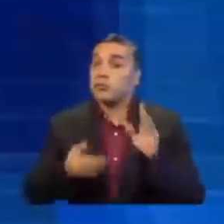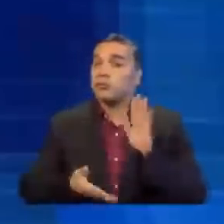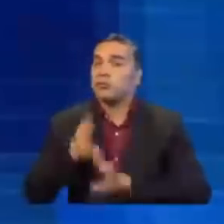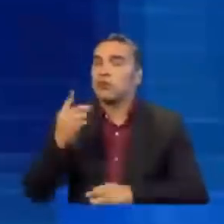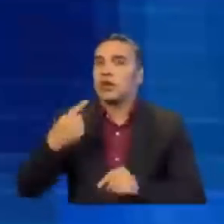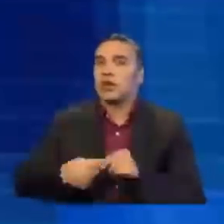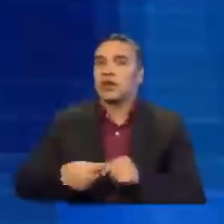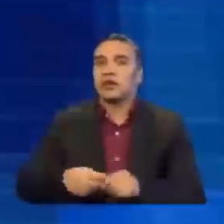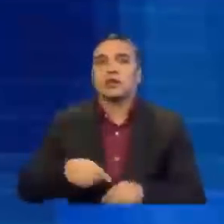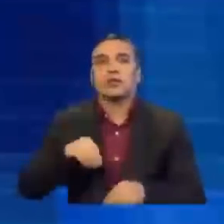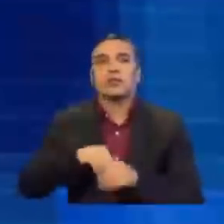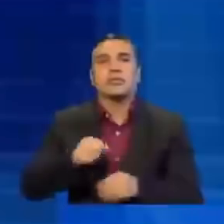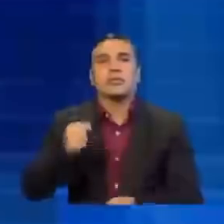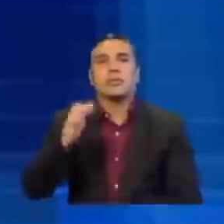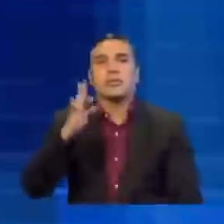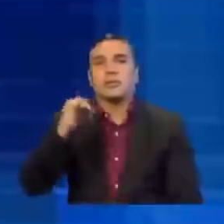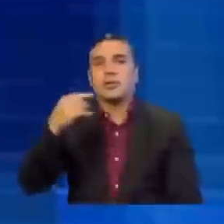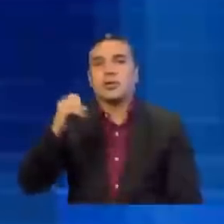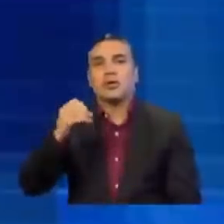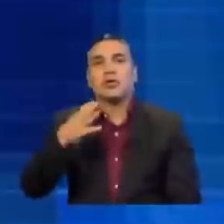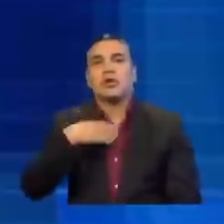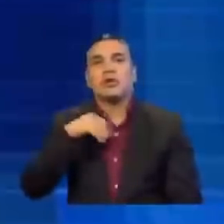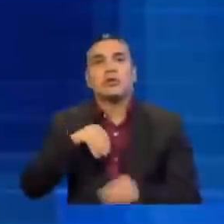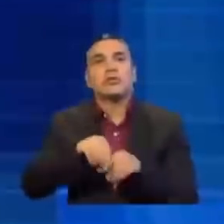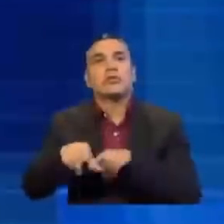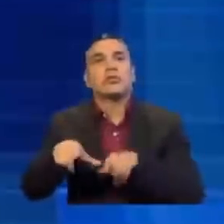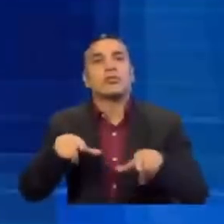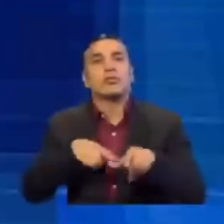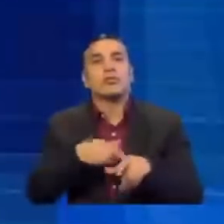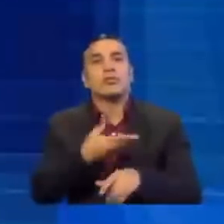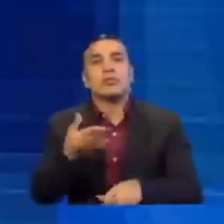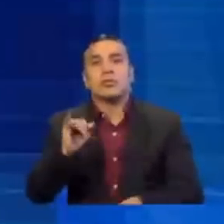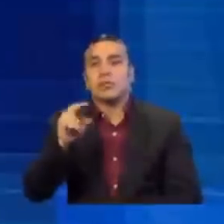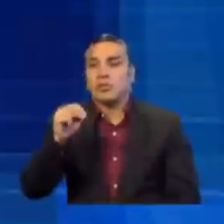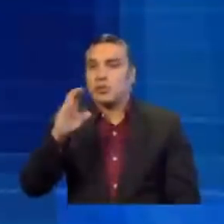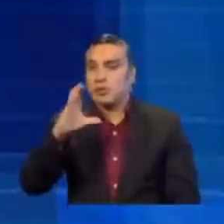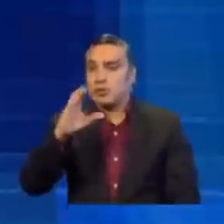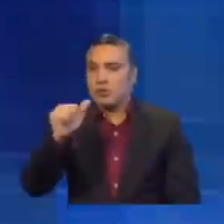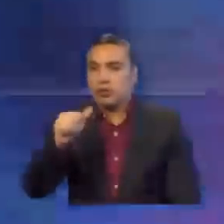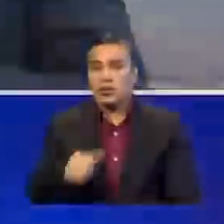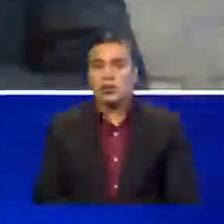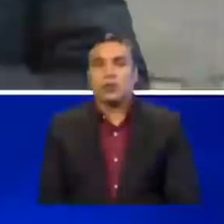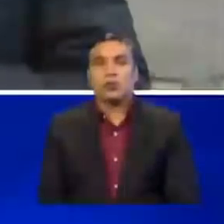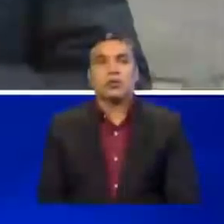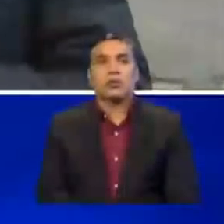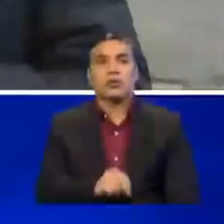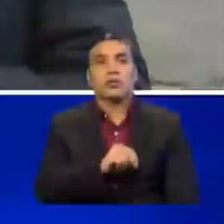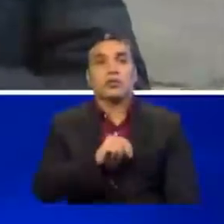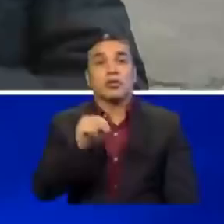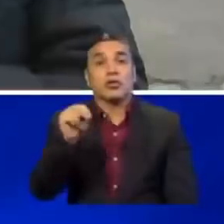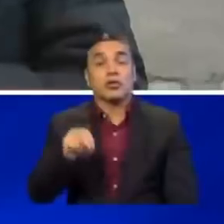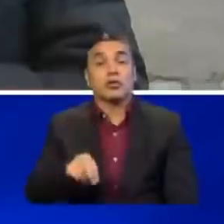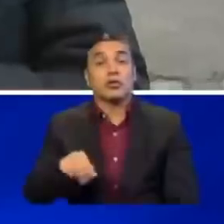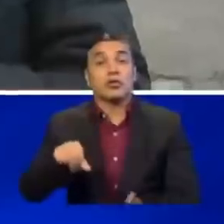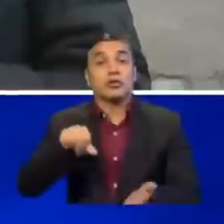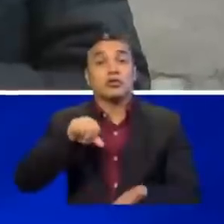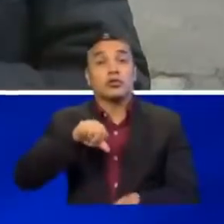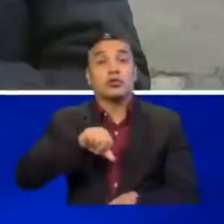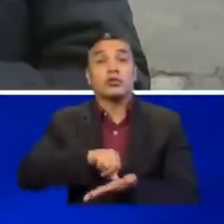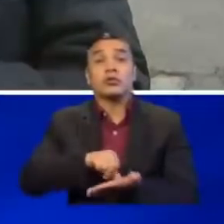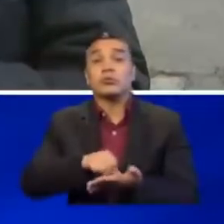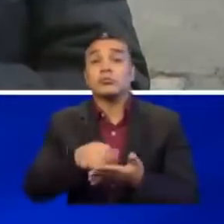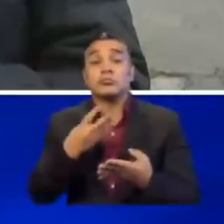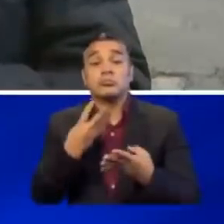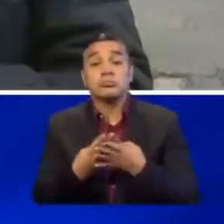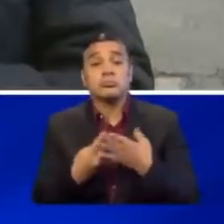a la capital, a Quito. Santiago Naranjo se encuentra en el sector de El Inca, en el norte de la ciudad, en el centro de